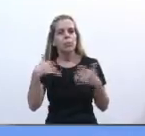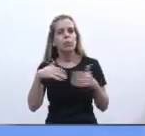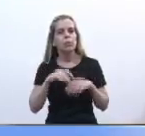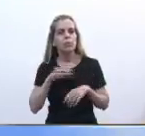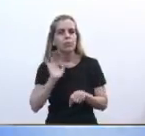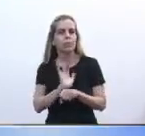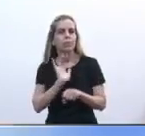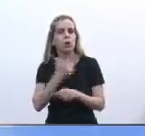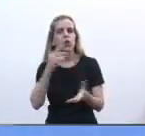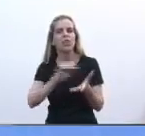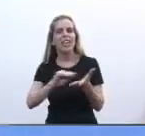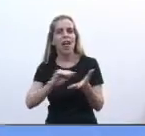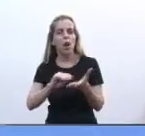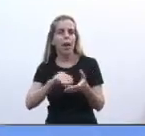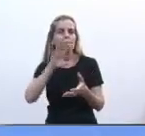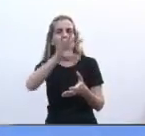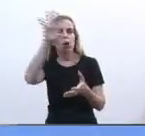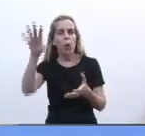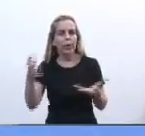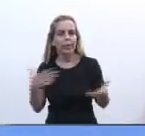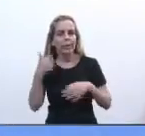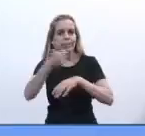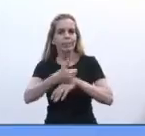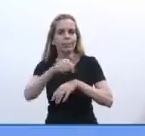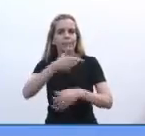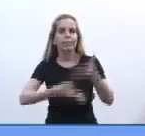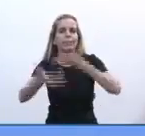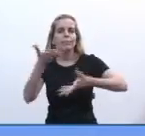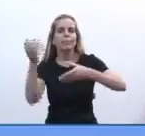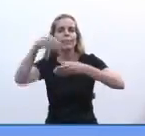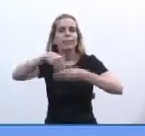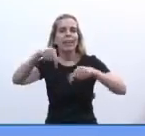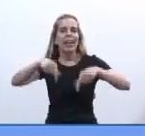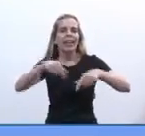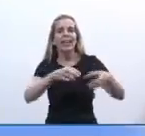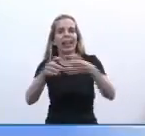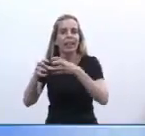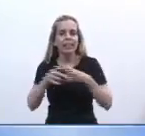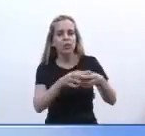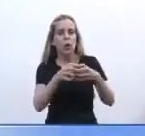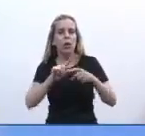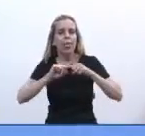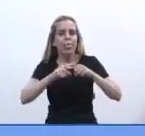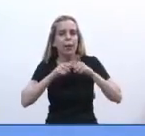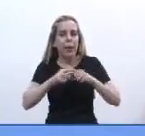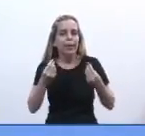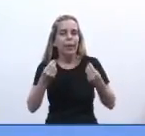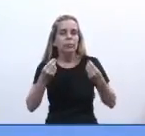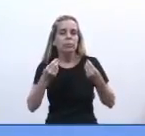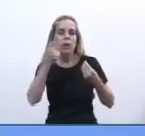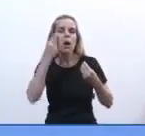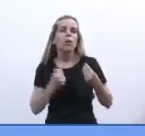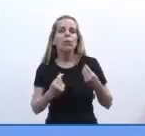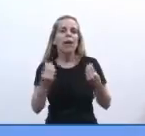senadora del interior estar participando en este debate en un día que